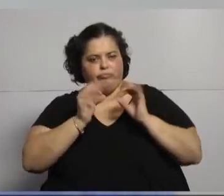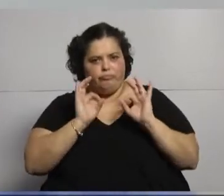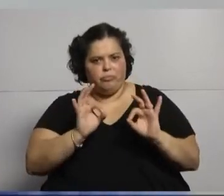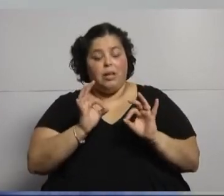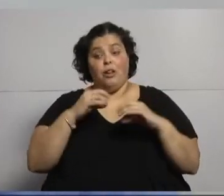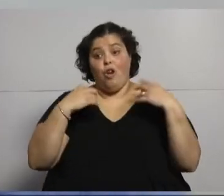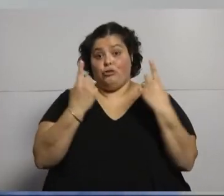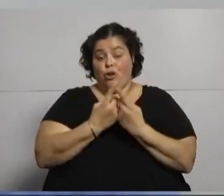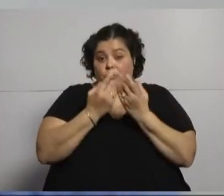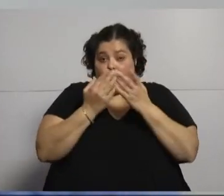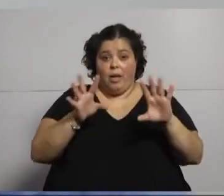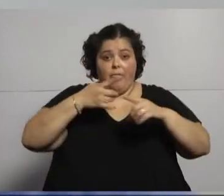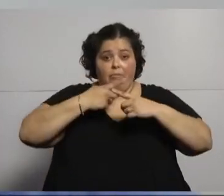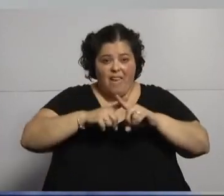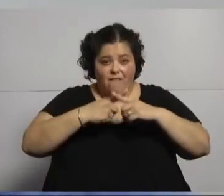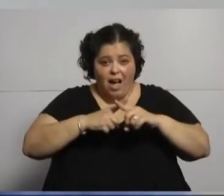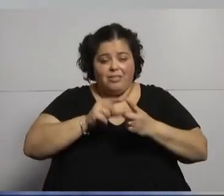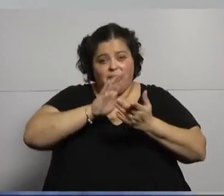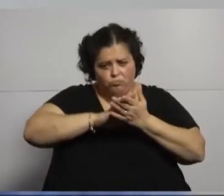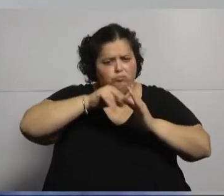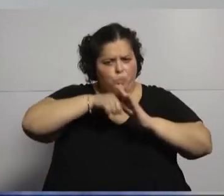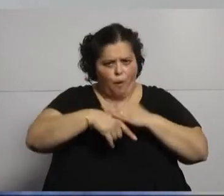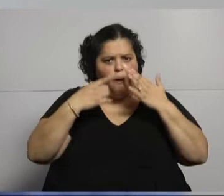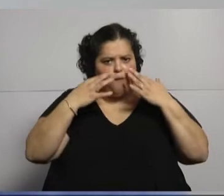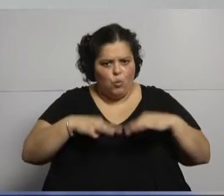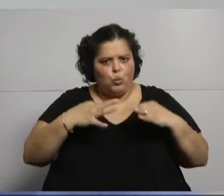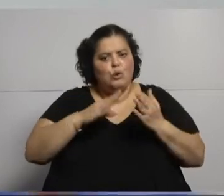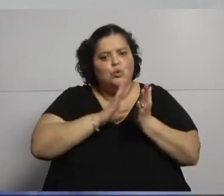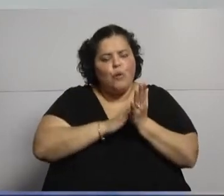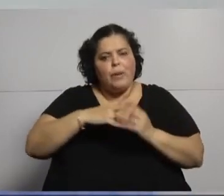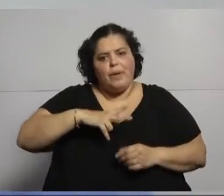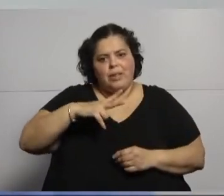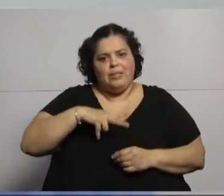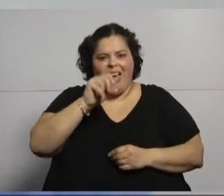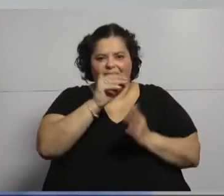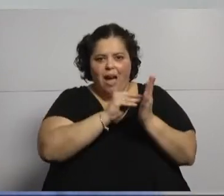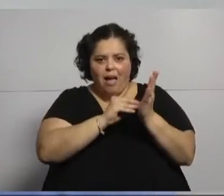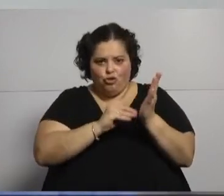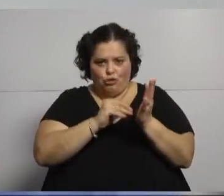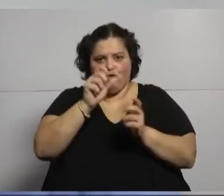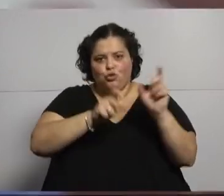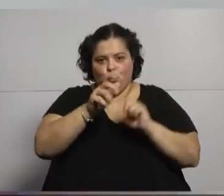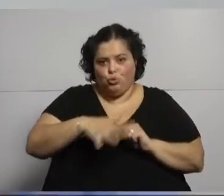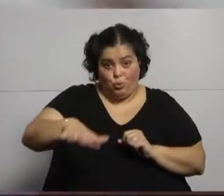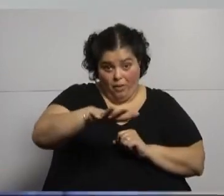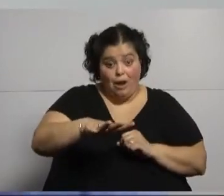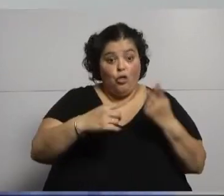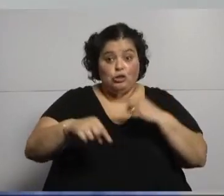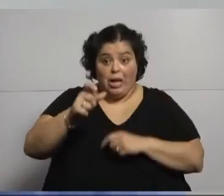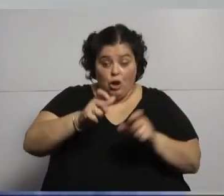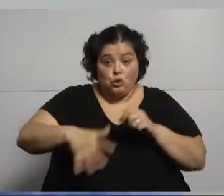debates muy profundos alrededor de la privacidad de los datos con los ciudadanos. Los ciudadanos y todo el ecosistema empezó a entender más